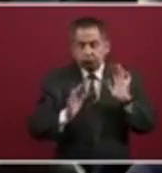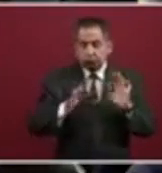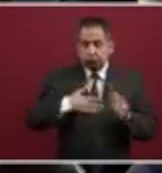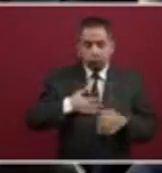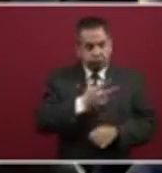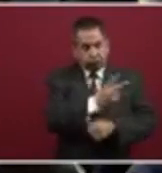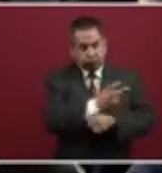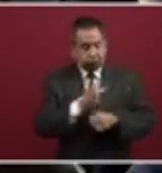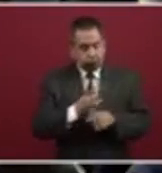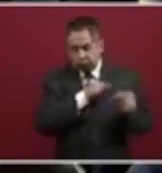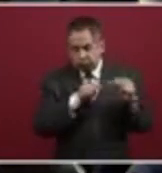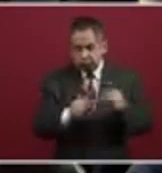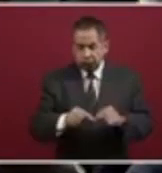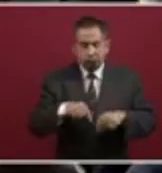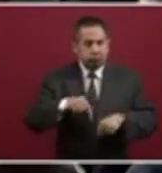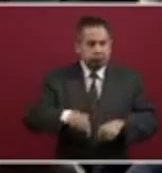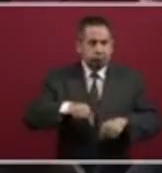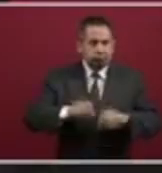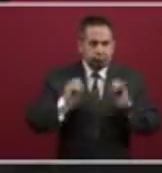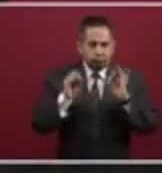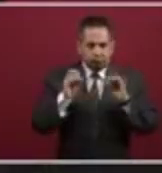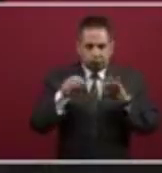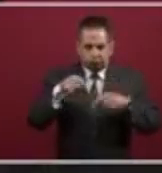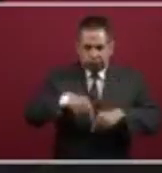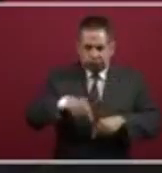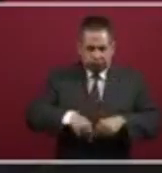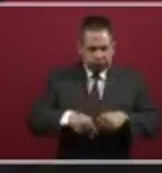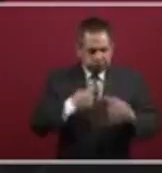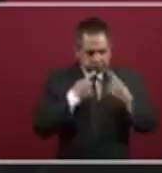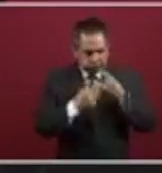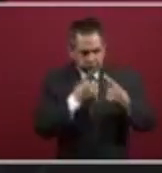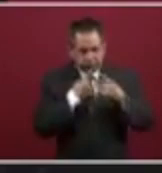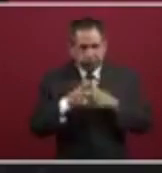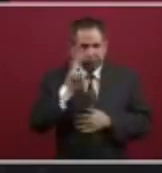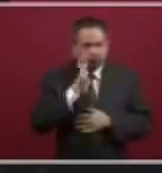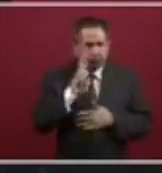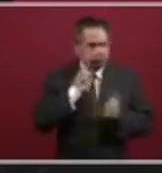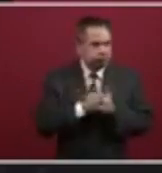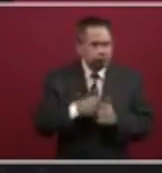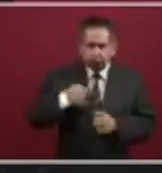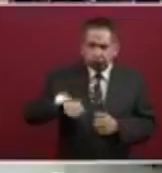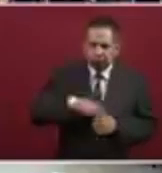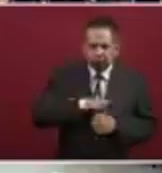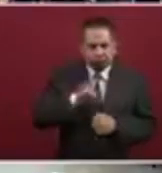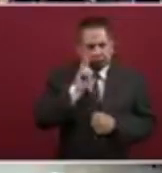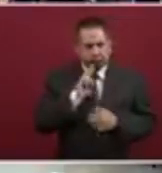aquí, en el Palacio Nacional. Van a estar con nosotros.